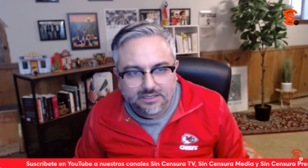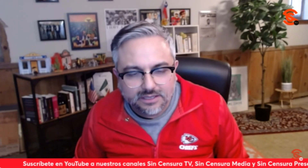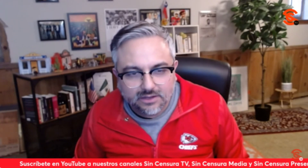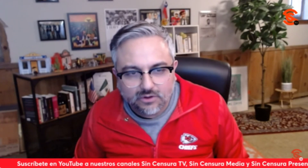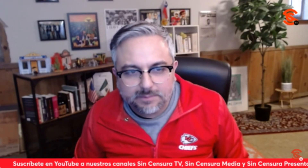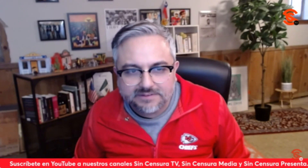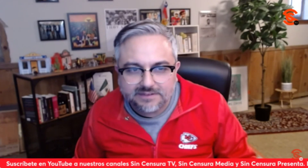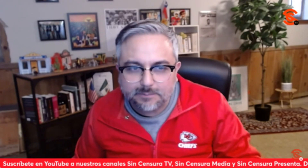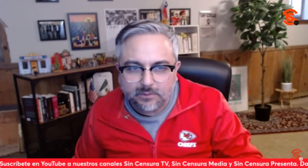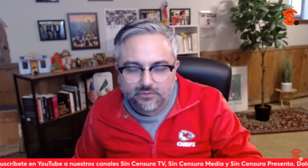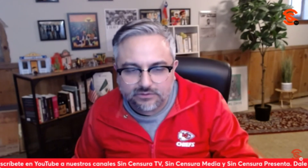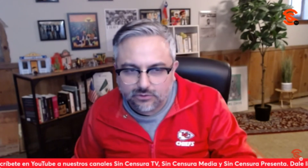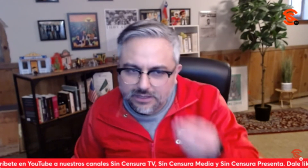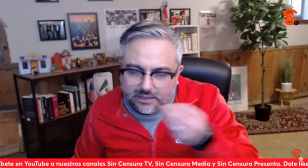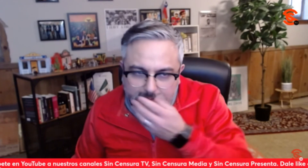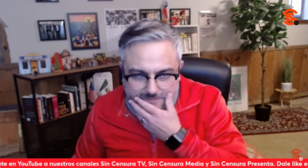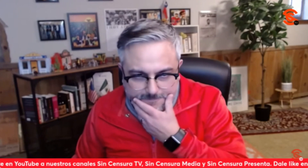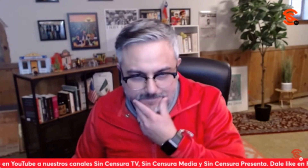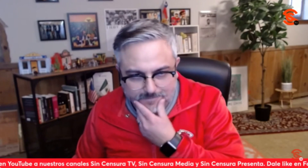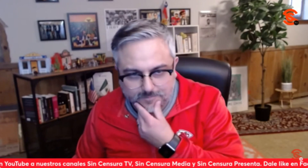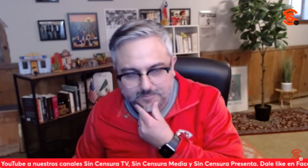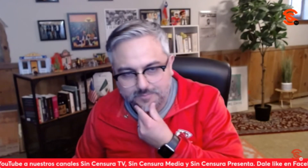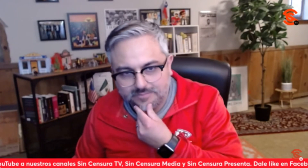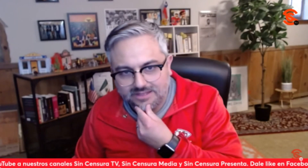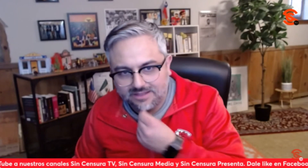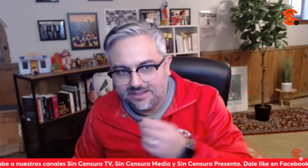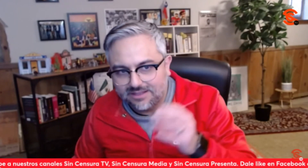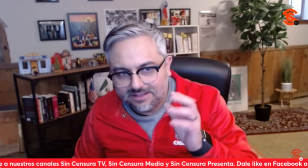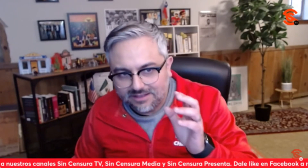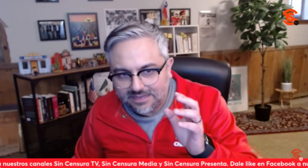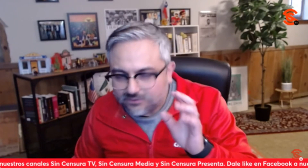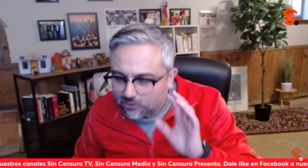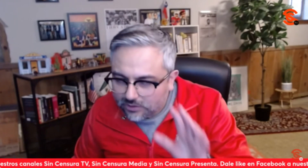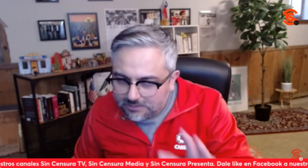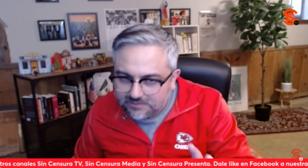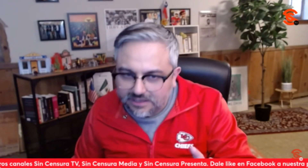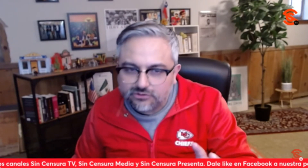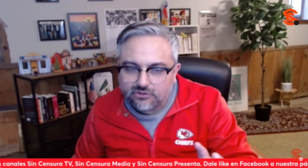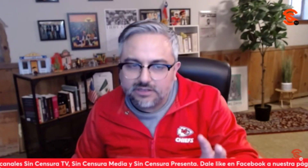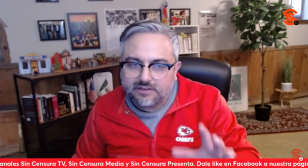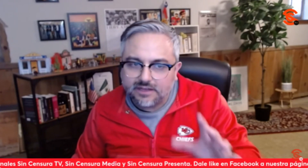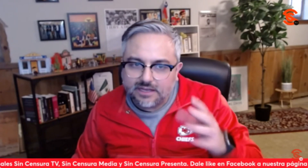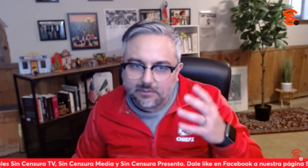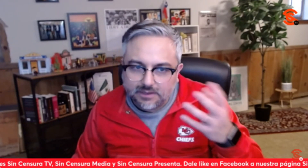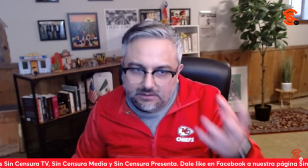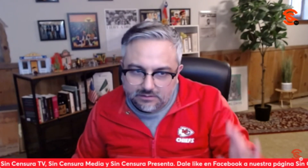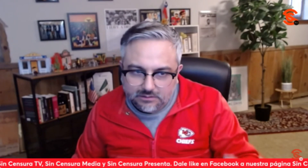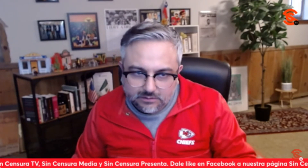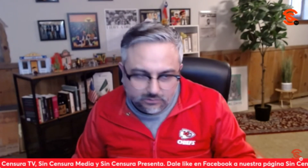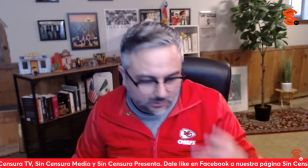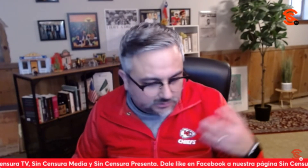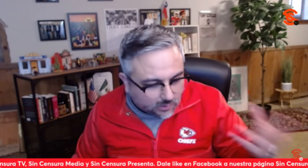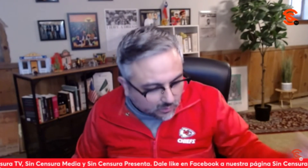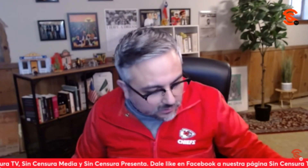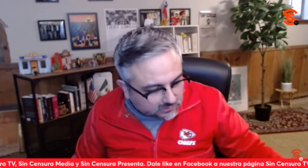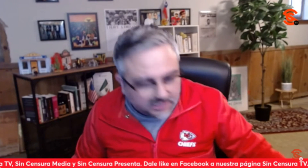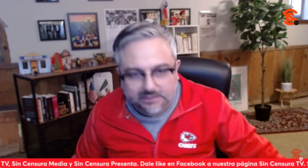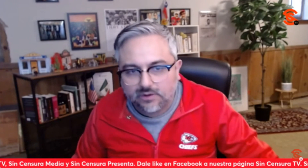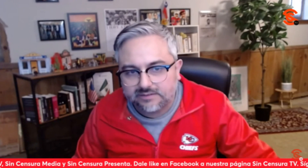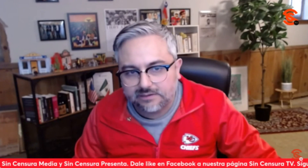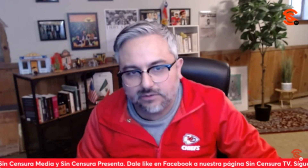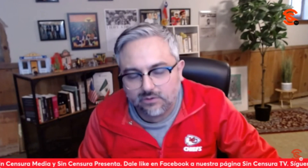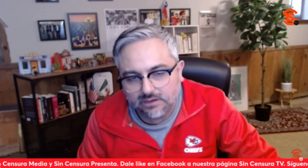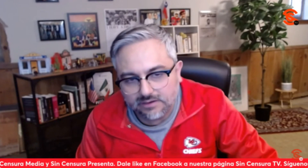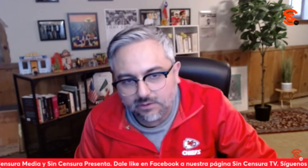¿eh? Hoy el presidente le pregunta esto, oye, a ver, ¿has hecho alguna investigación que tenga que ver sobre los acuerdos de